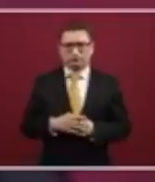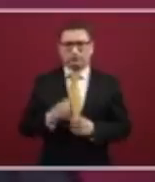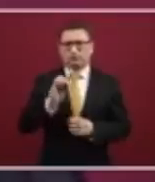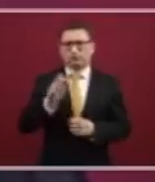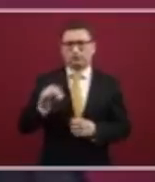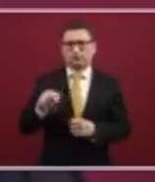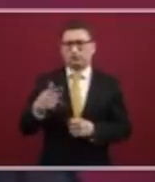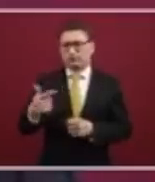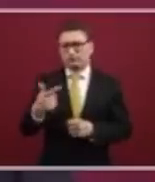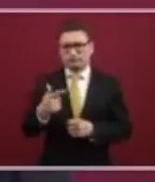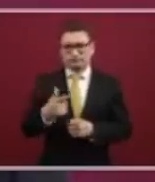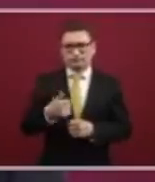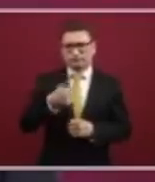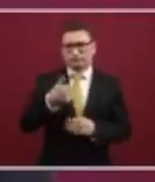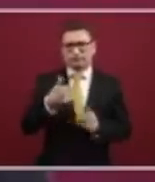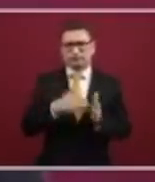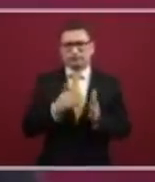ONGs